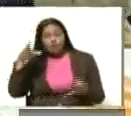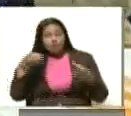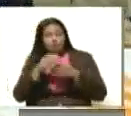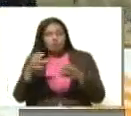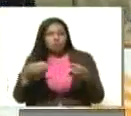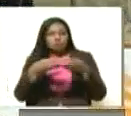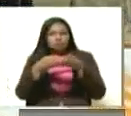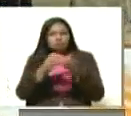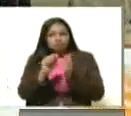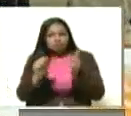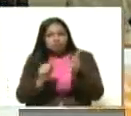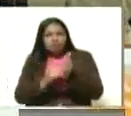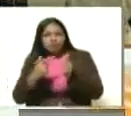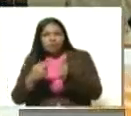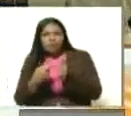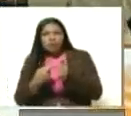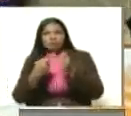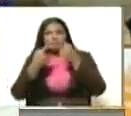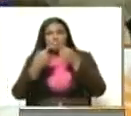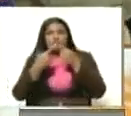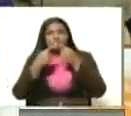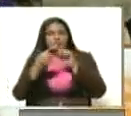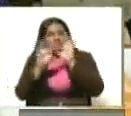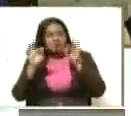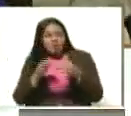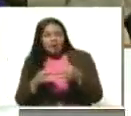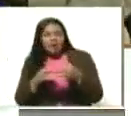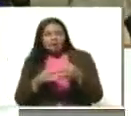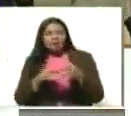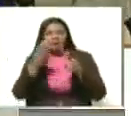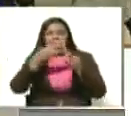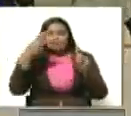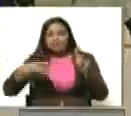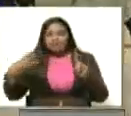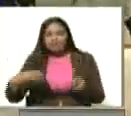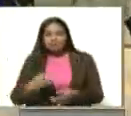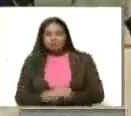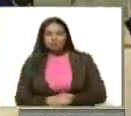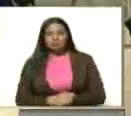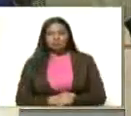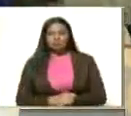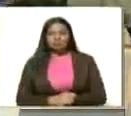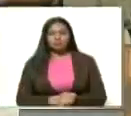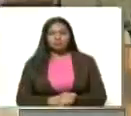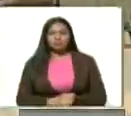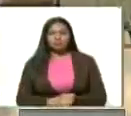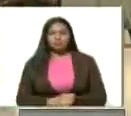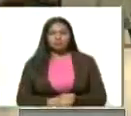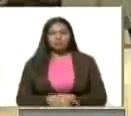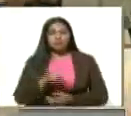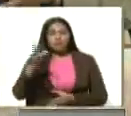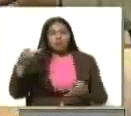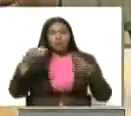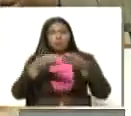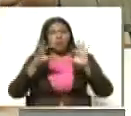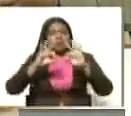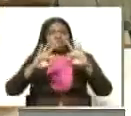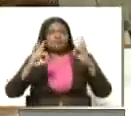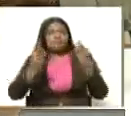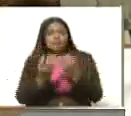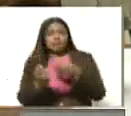subcomisión de asuntos de la diversidad sexual. Es la Comisión de Desarrollo Social, me disculpo. También estamos en la Comisión de